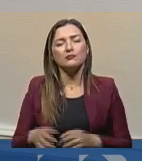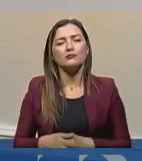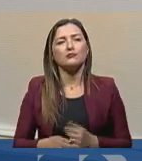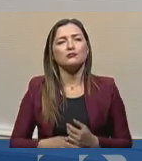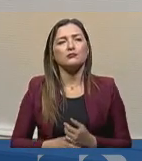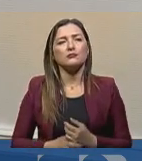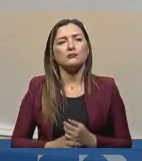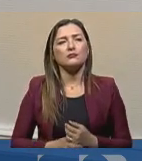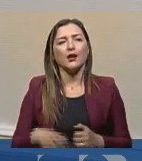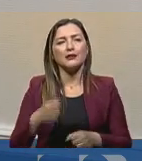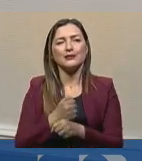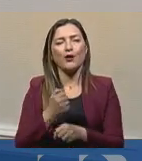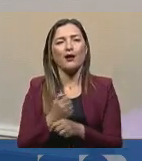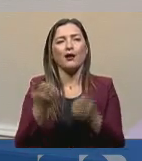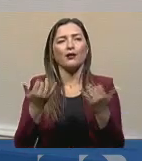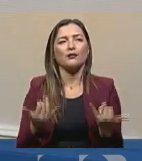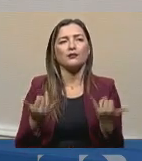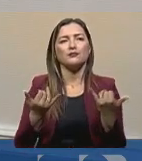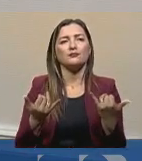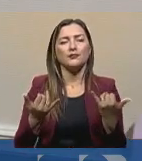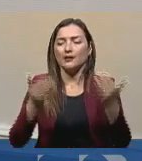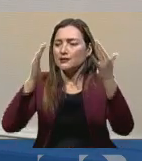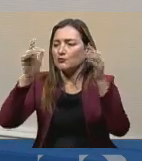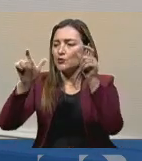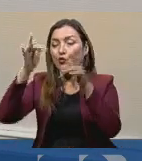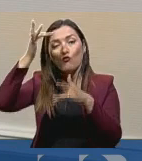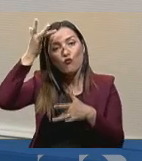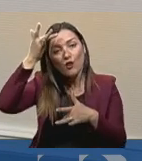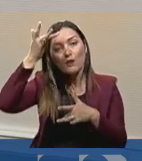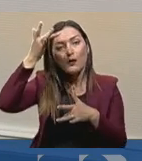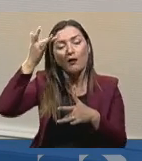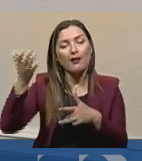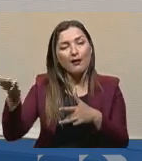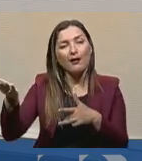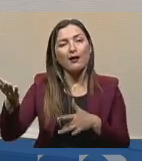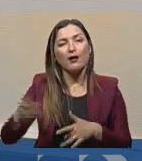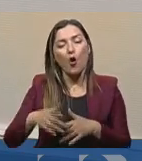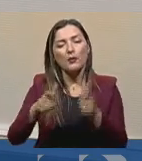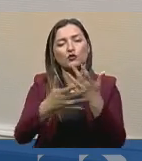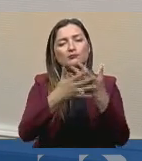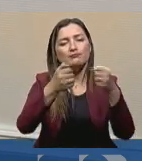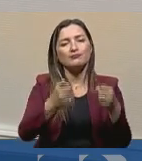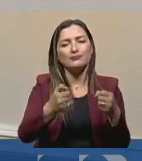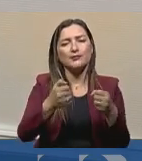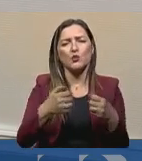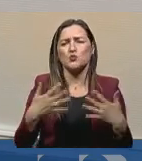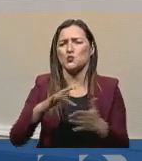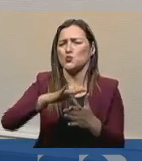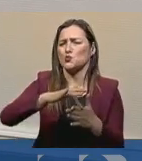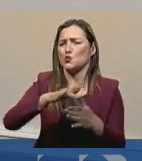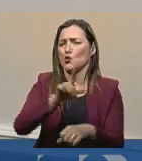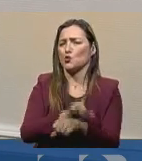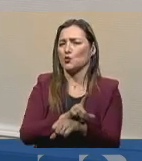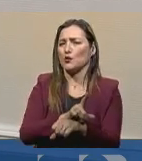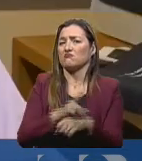ahora en la actualidad sobre todo atendiendo pacientes O como usted refería reos corremos un gran riesgo